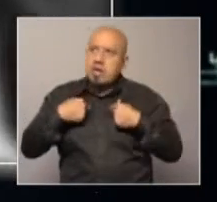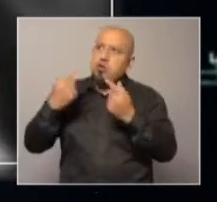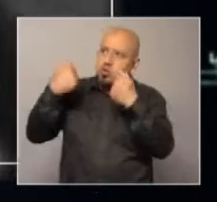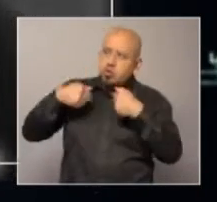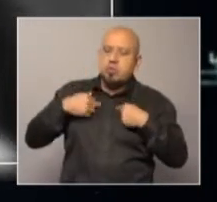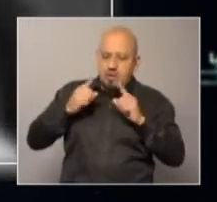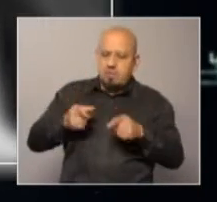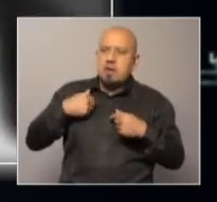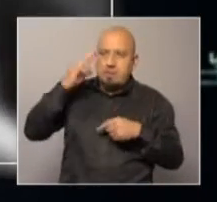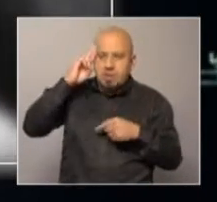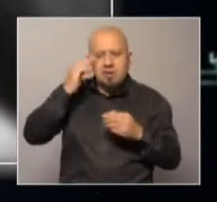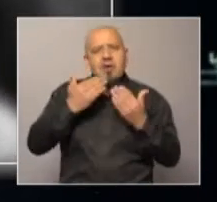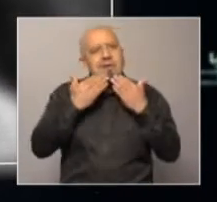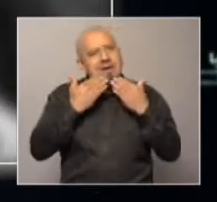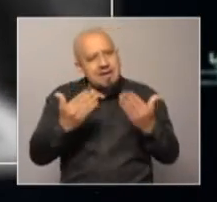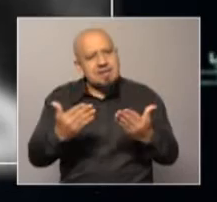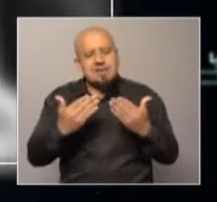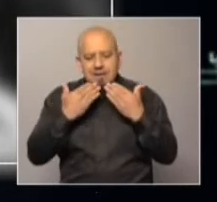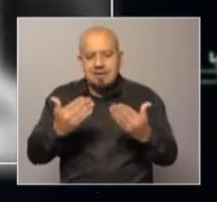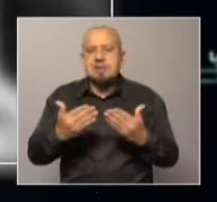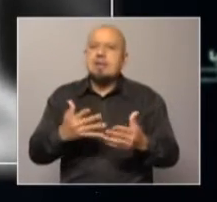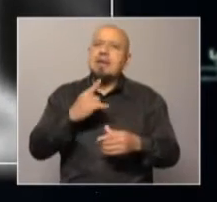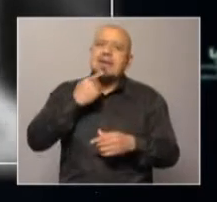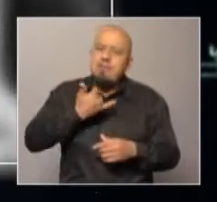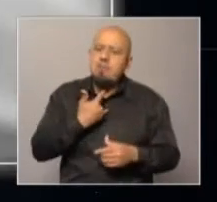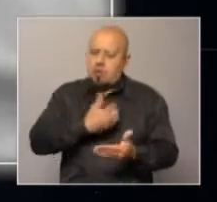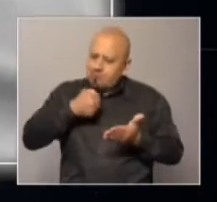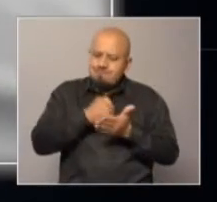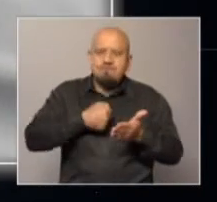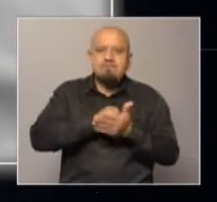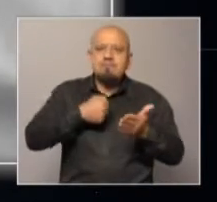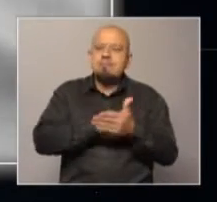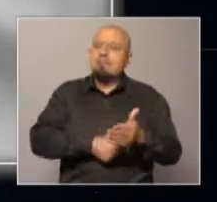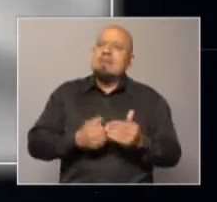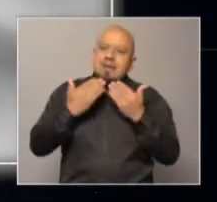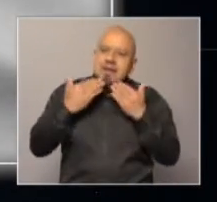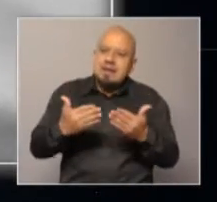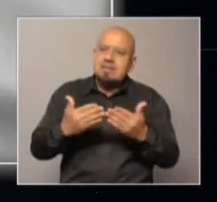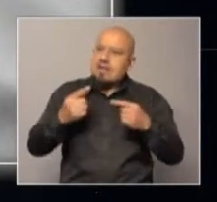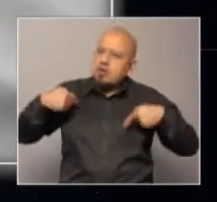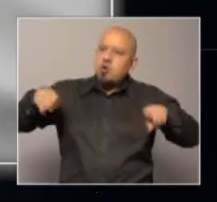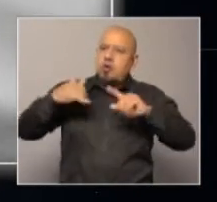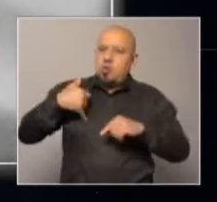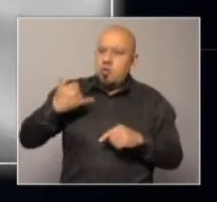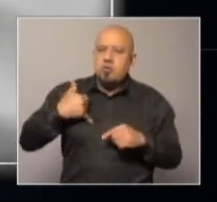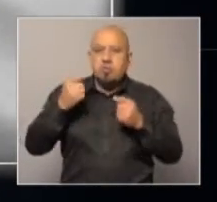esta tremenda ejemplo de lucha que dieron esos jovencitos. Gracias por habernos abierto los ojos